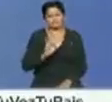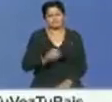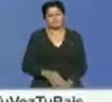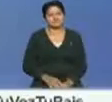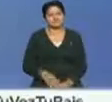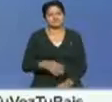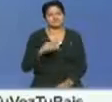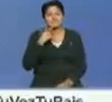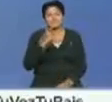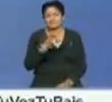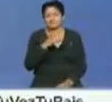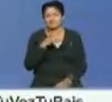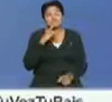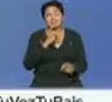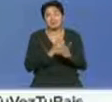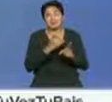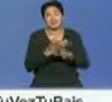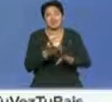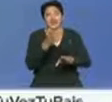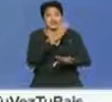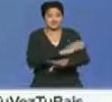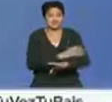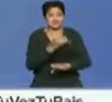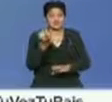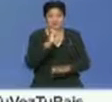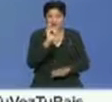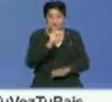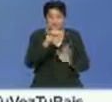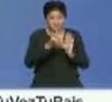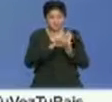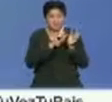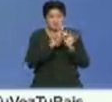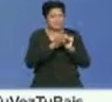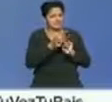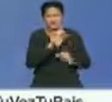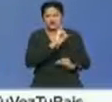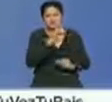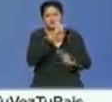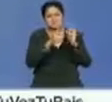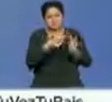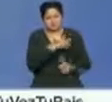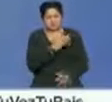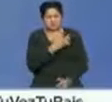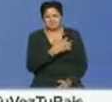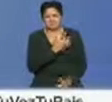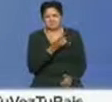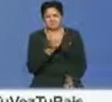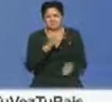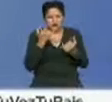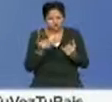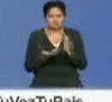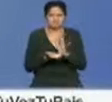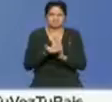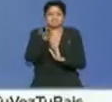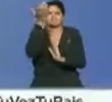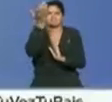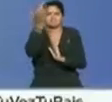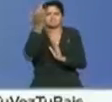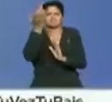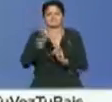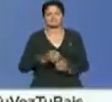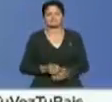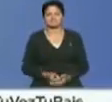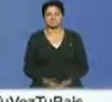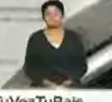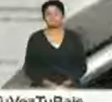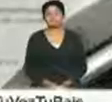chantaje quisieron hacer cuando eliminamos la tercerización. En estos años lo único que sucedió es que triplicaron sus utilidades, afirmó el